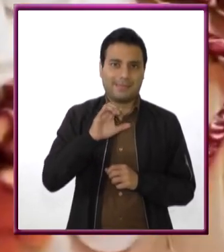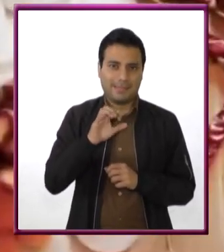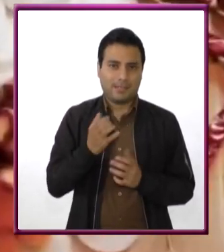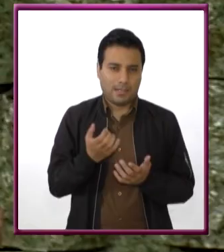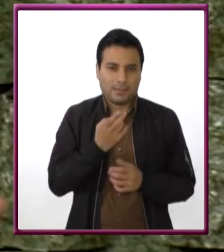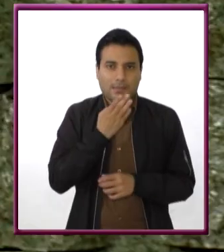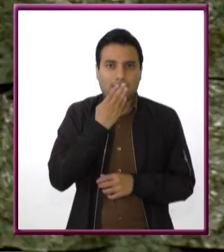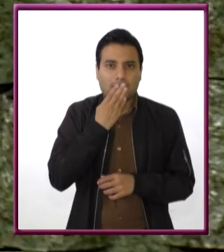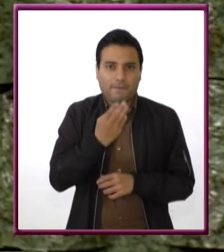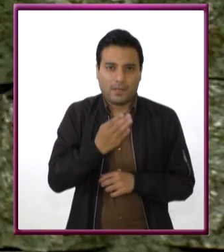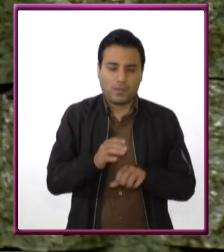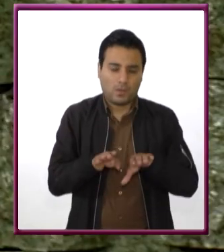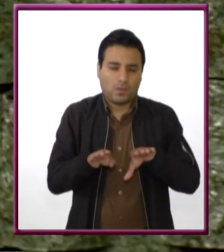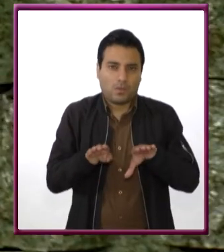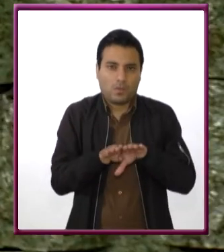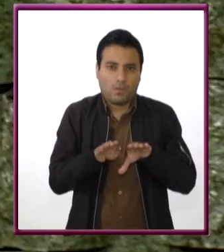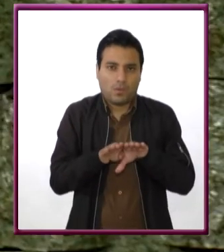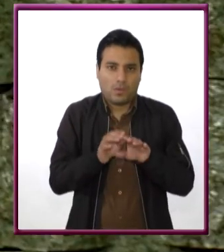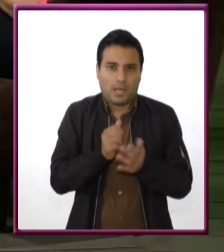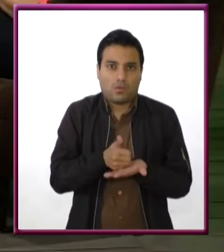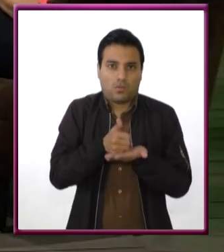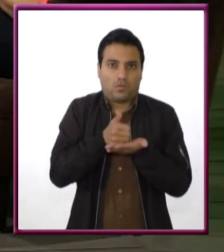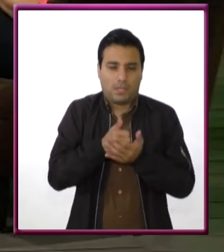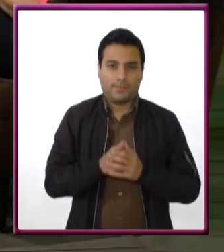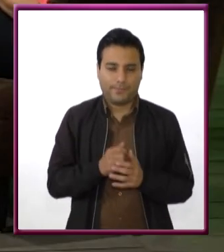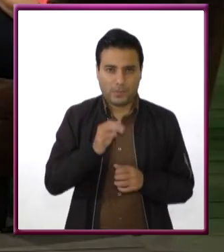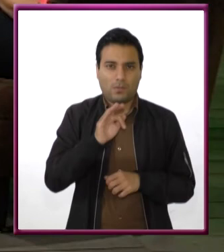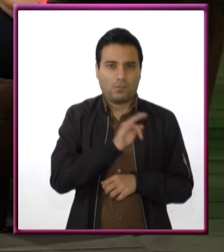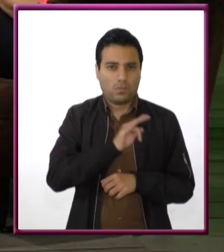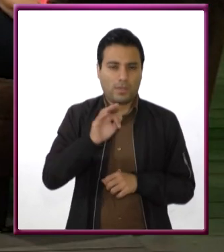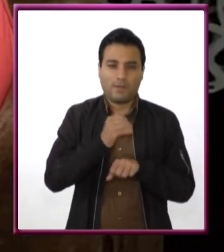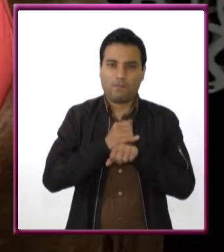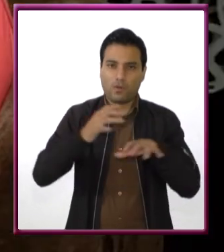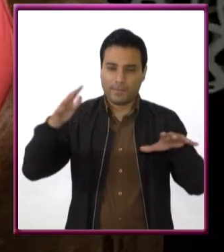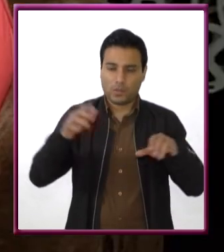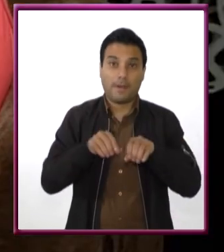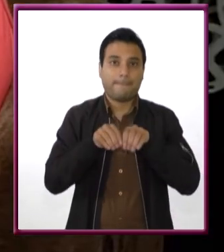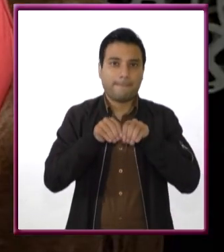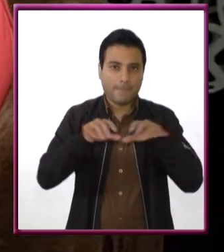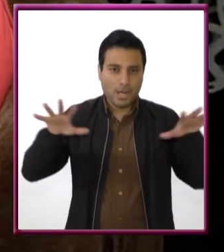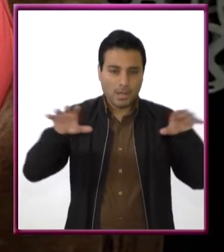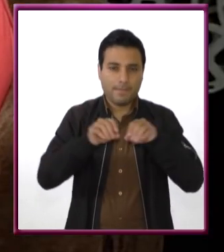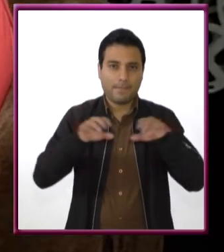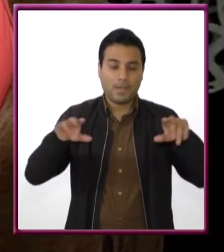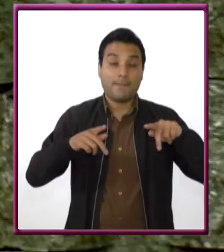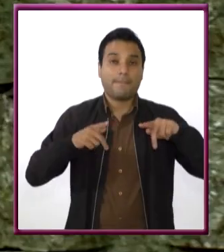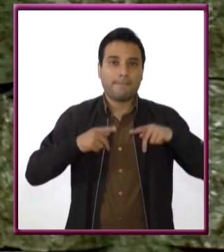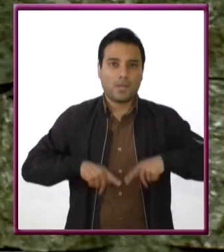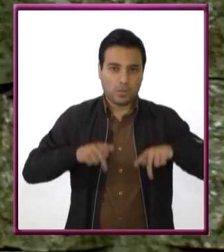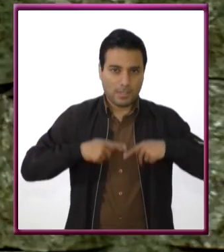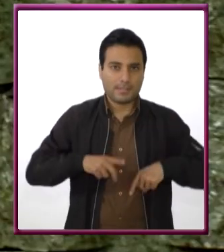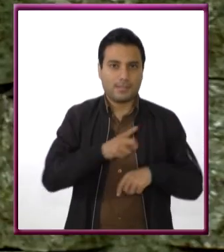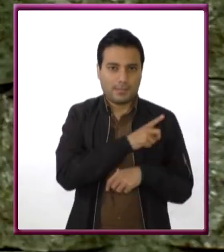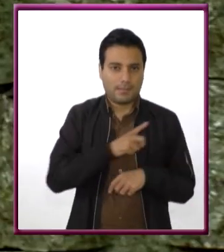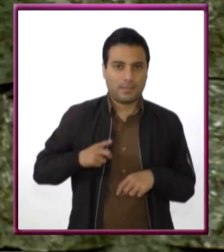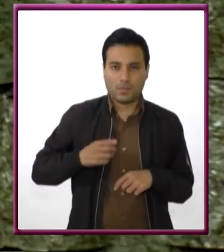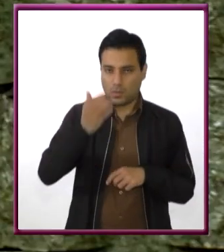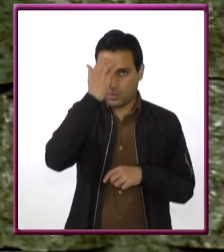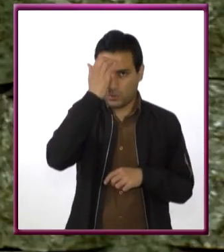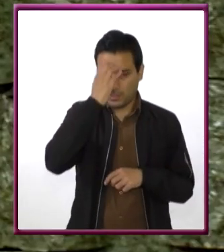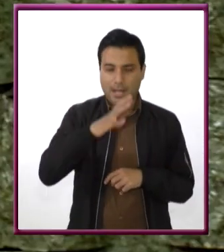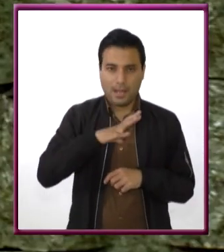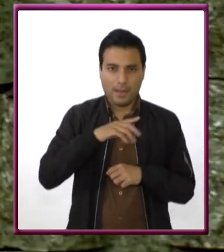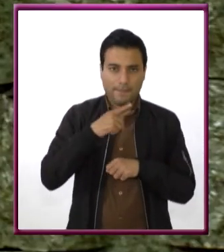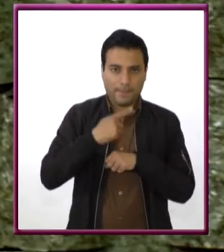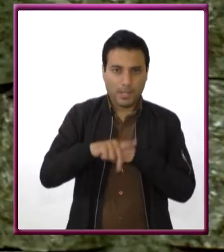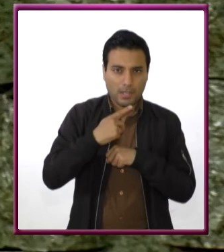conocimiento vienen a ser un aliado para difundir información, porque las personas no solo tienen que saber que existen los riesgos, tienen que saber qué pueden